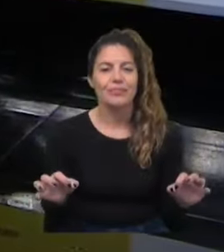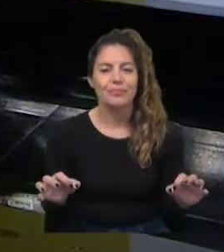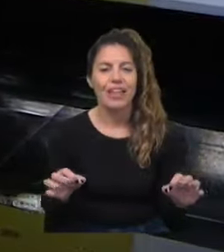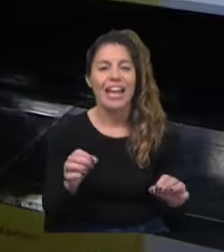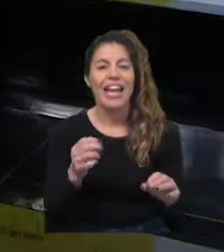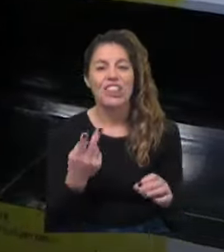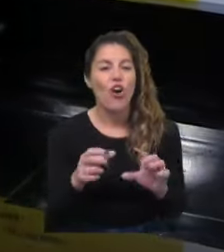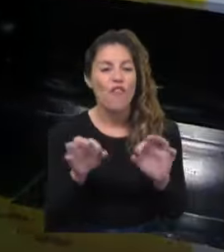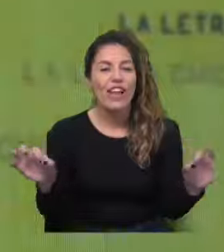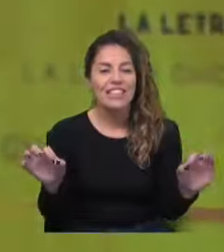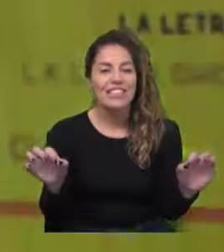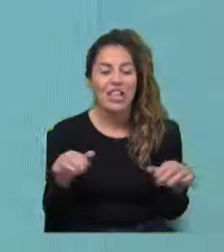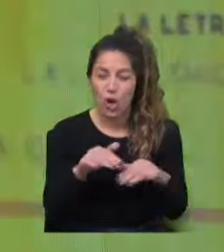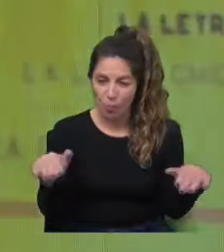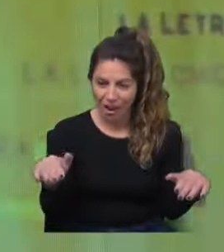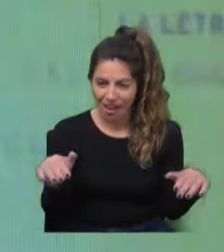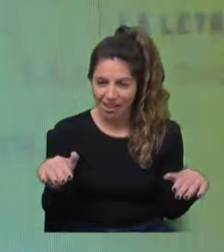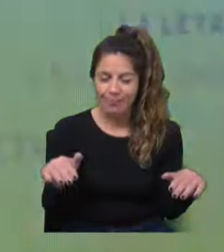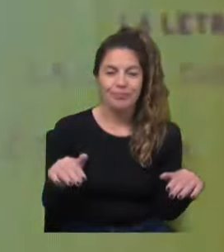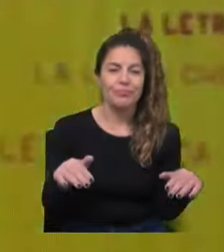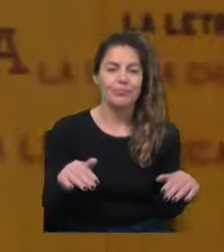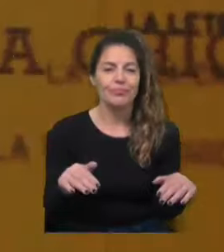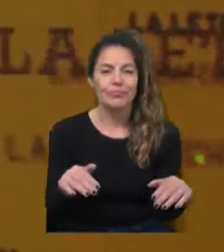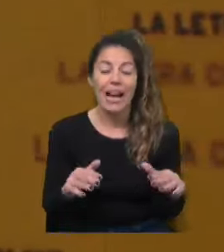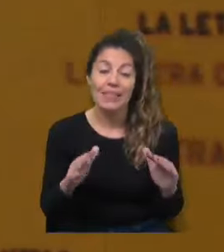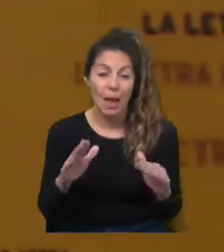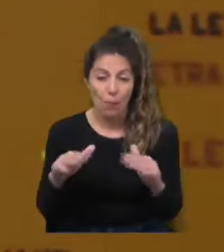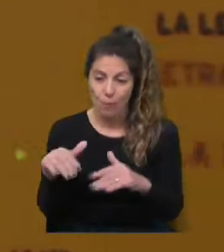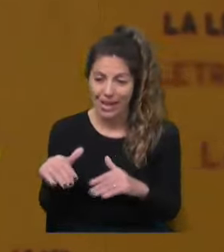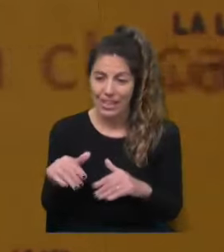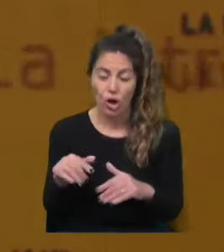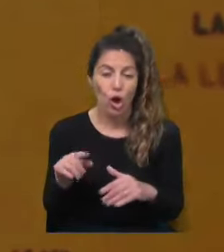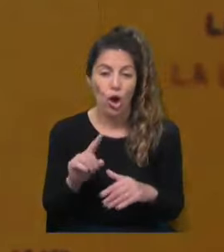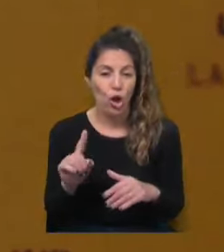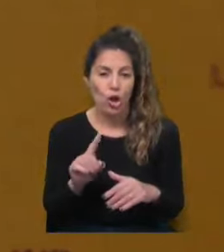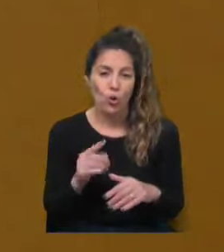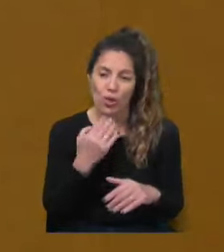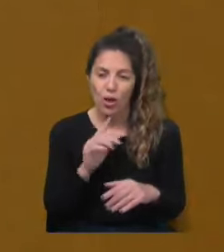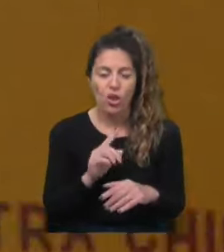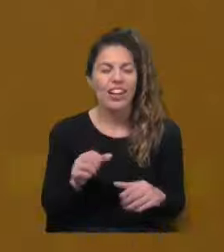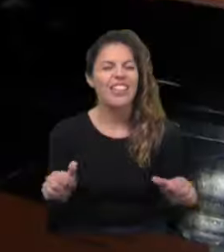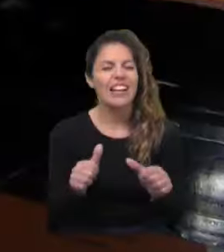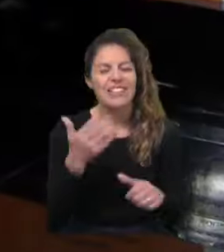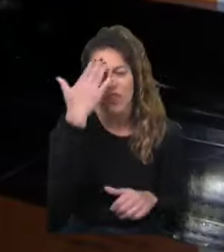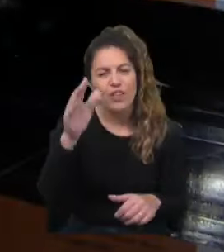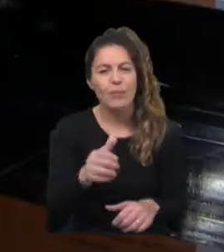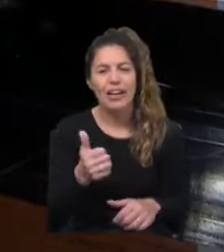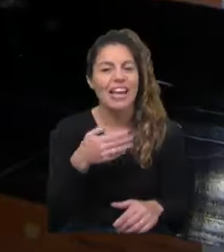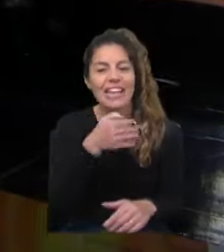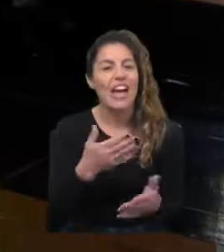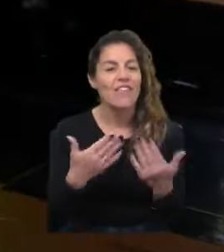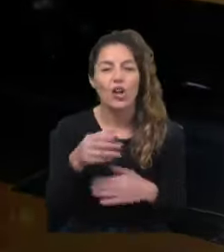en dos frases de tamaño normal. Está muy parejo, no es un misterio. Totalmente. ¿Qué tiene que hacer el Frente Amplio para ganar? Ir a hablar con la